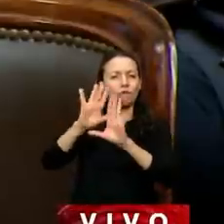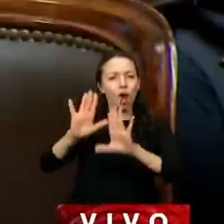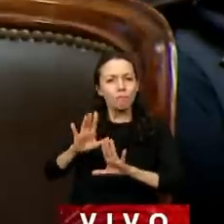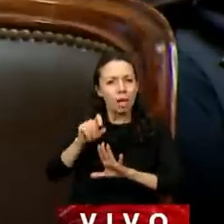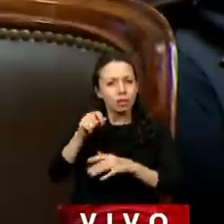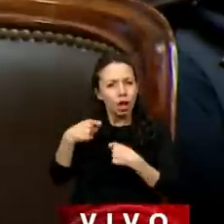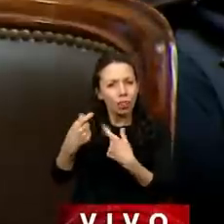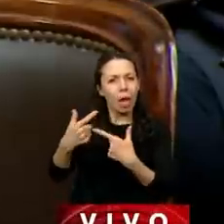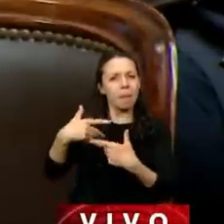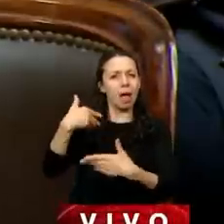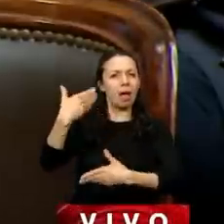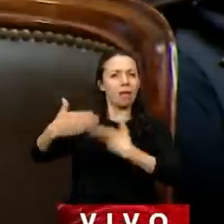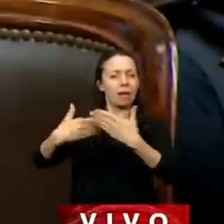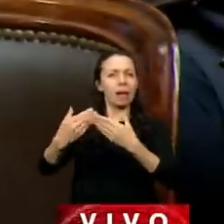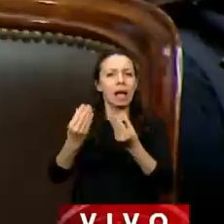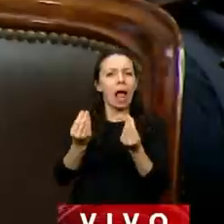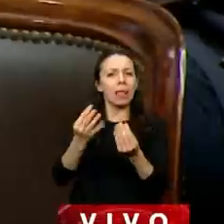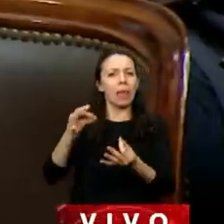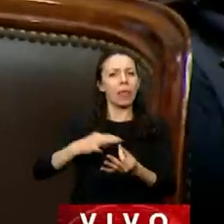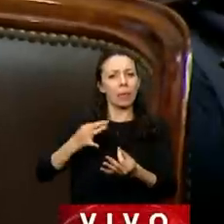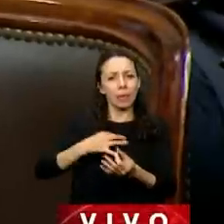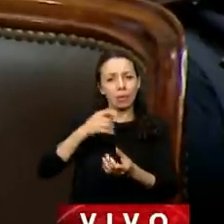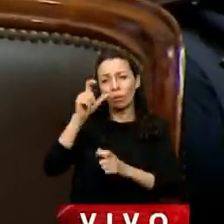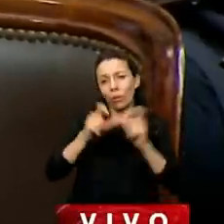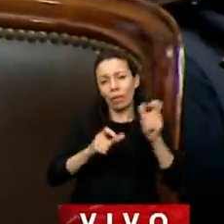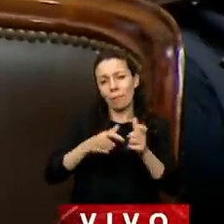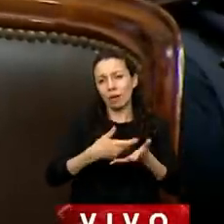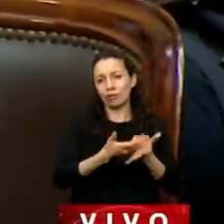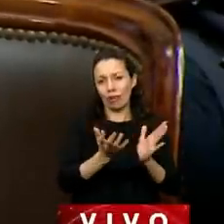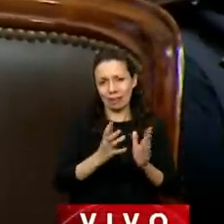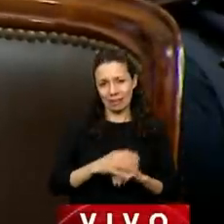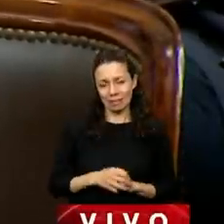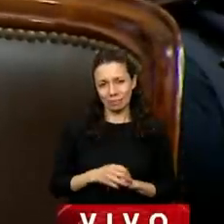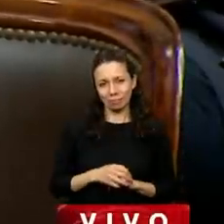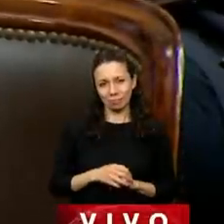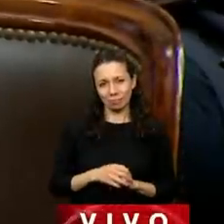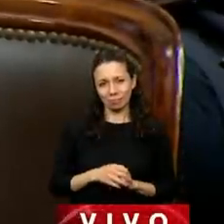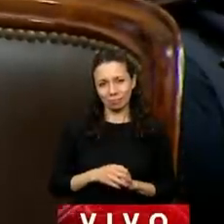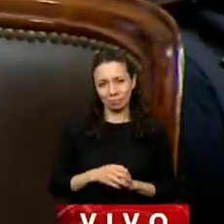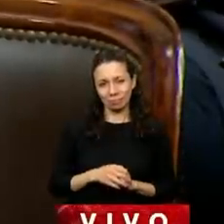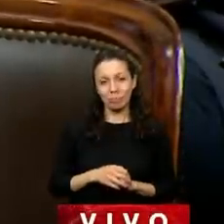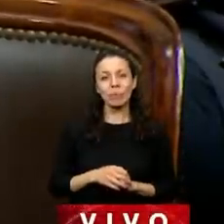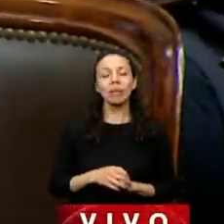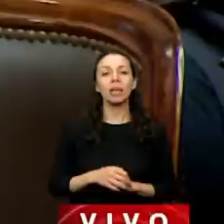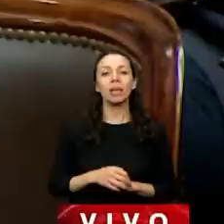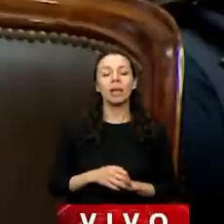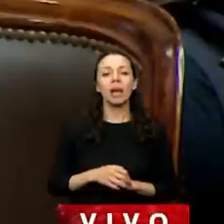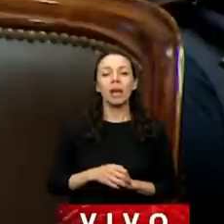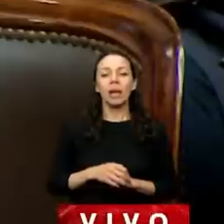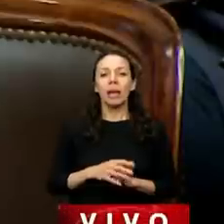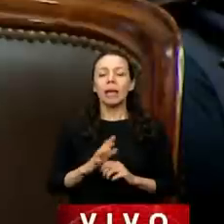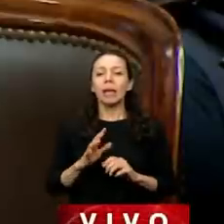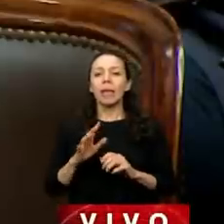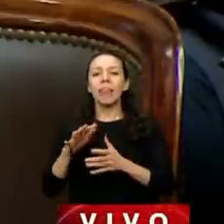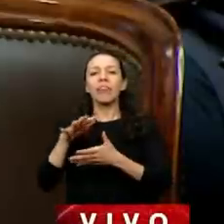el desarrollo de una mejor calidad de vida de los y las argentinas. ¿Cuáles son los puntos en los que nos diferenciamos